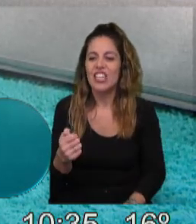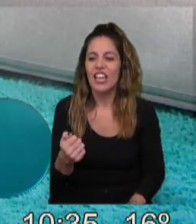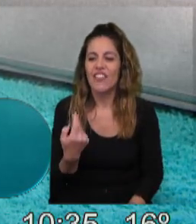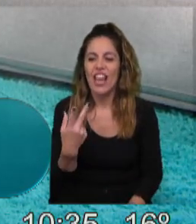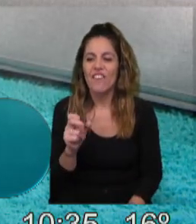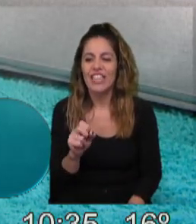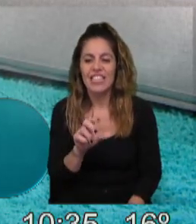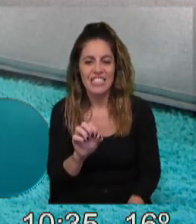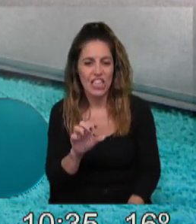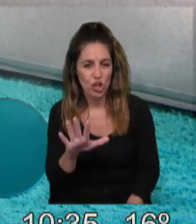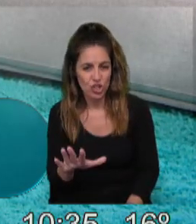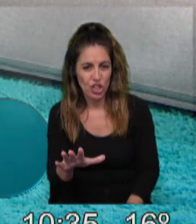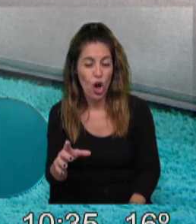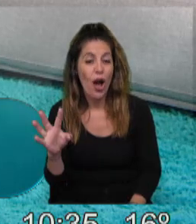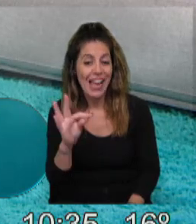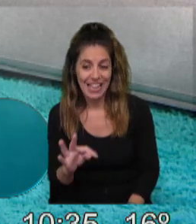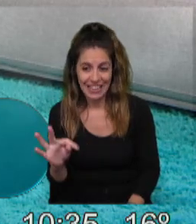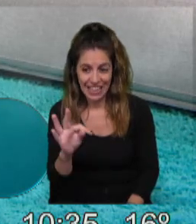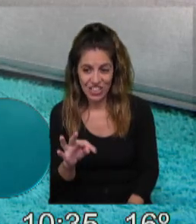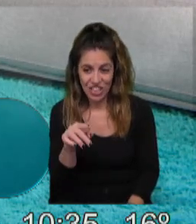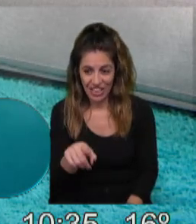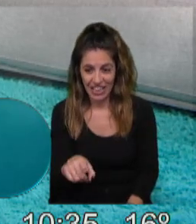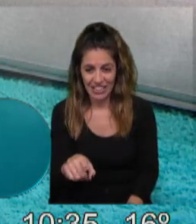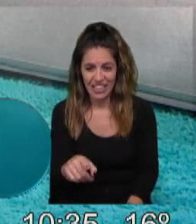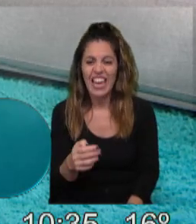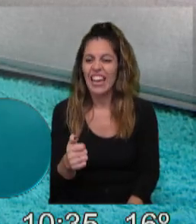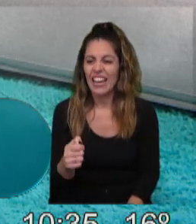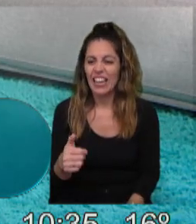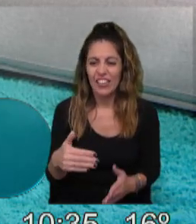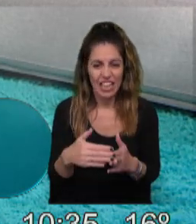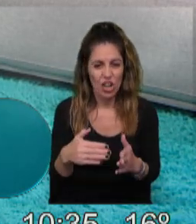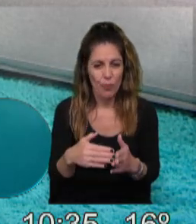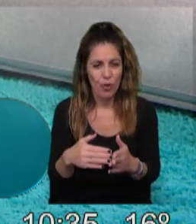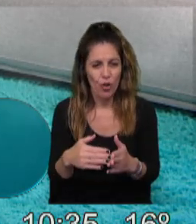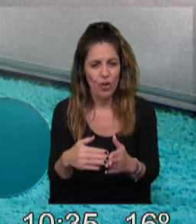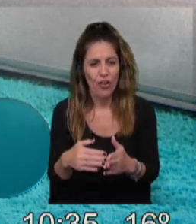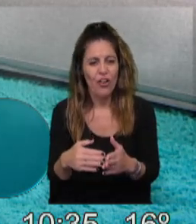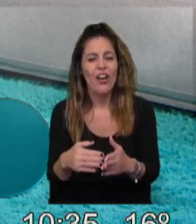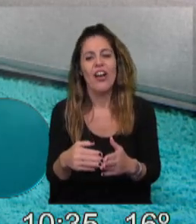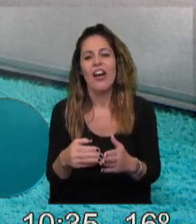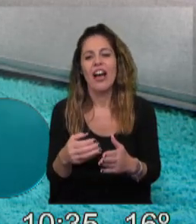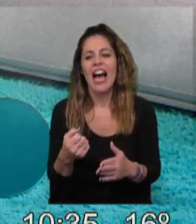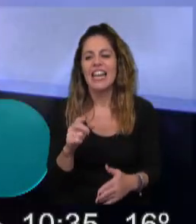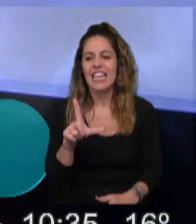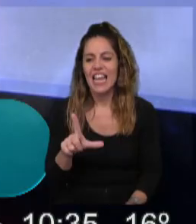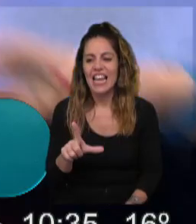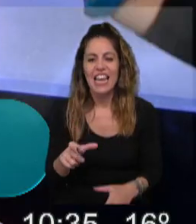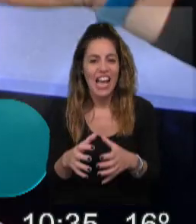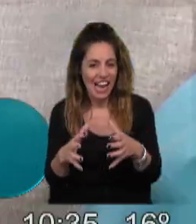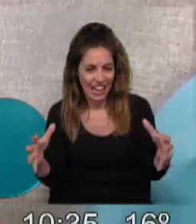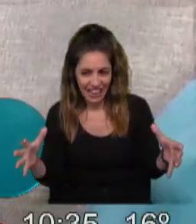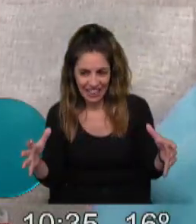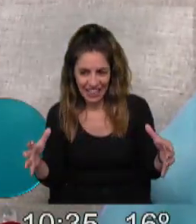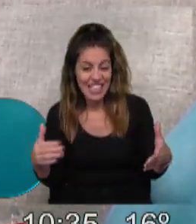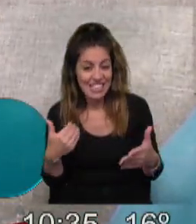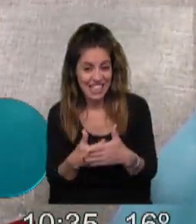tenemos el taller, que está dentro del Centro de Arte Matisse. ¿Y dónde? ¿Rivera y qué? Arenal Grande. Ah, claro, a la vuelta de casa. Sí, cerquita,